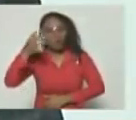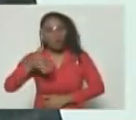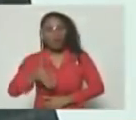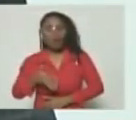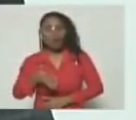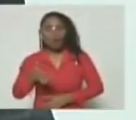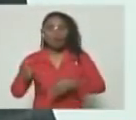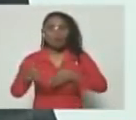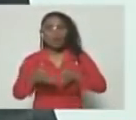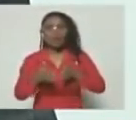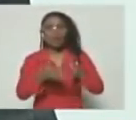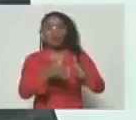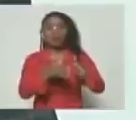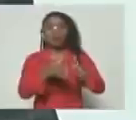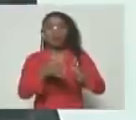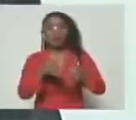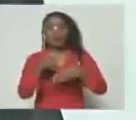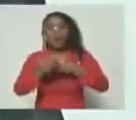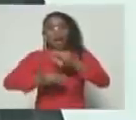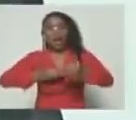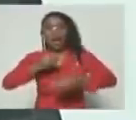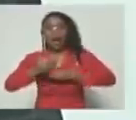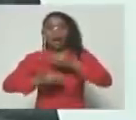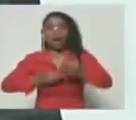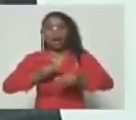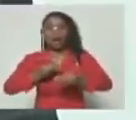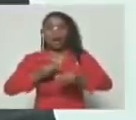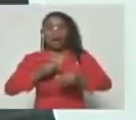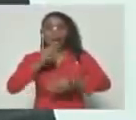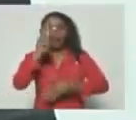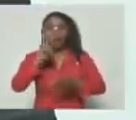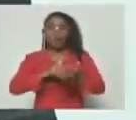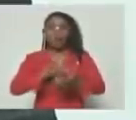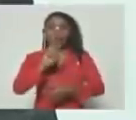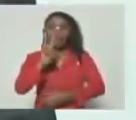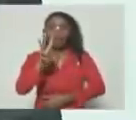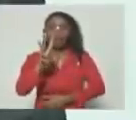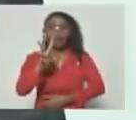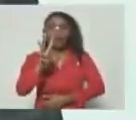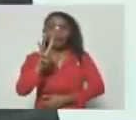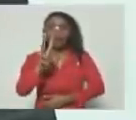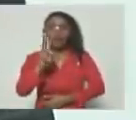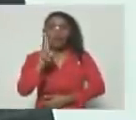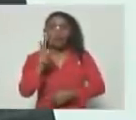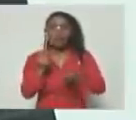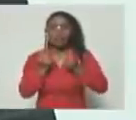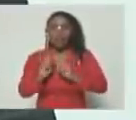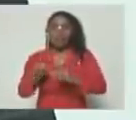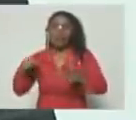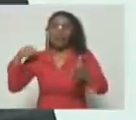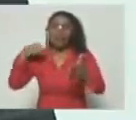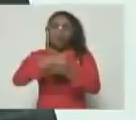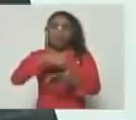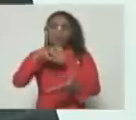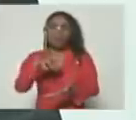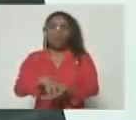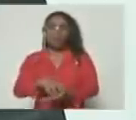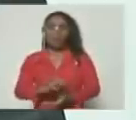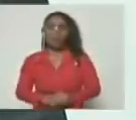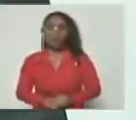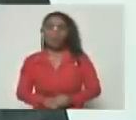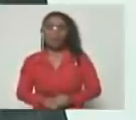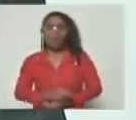la ruta sea que si en el 2002 una intención de golpe de Estado, que